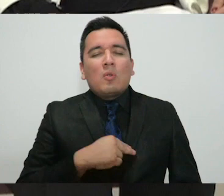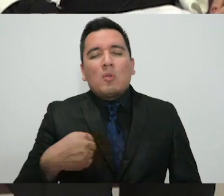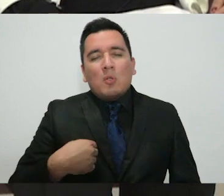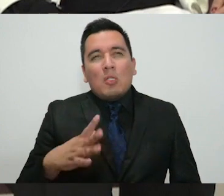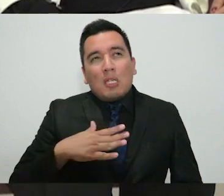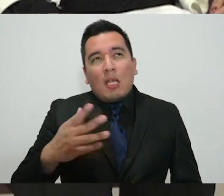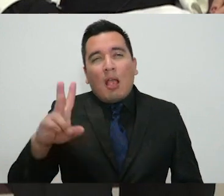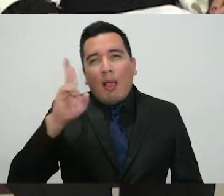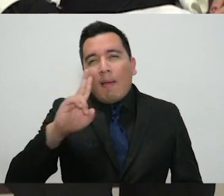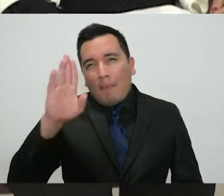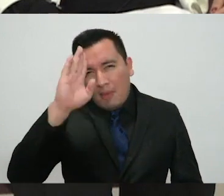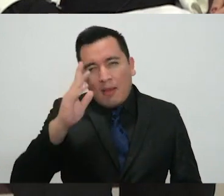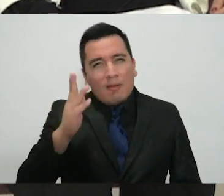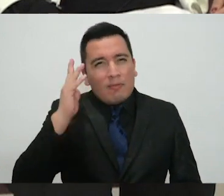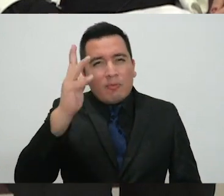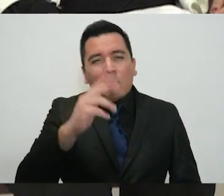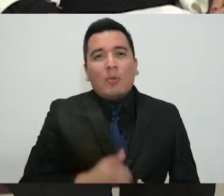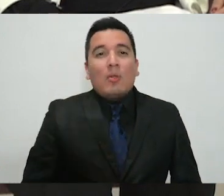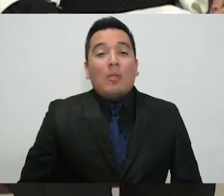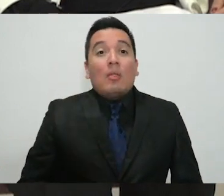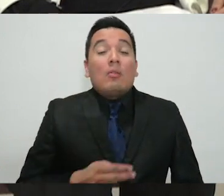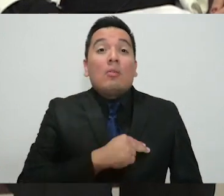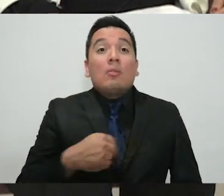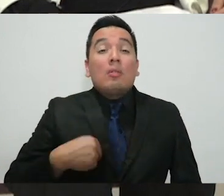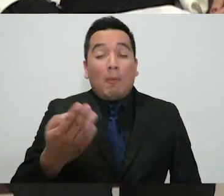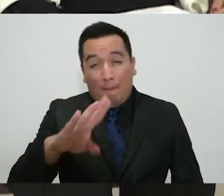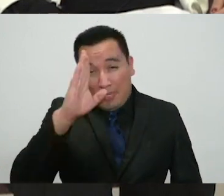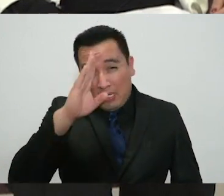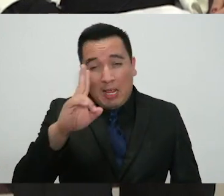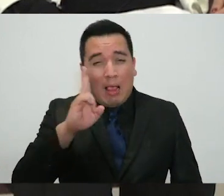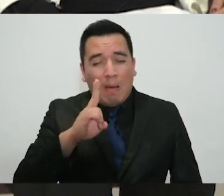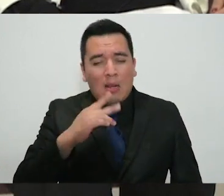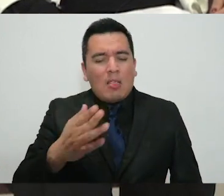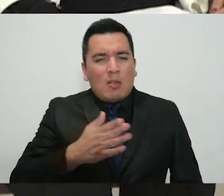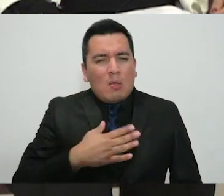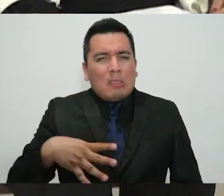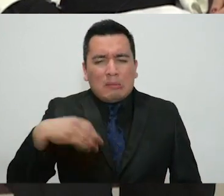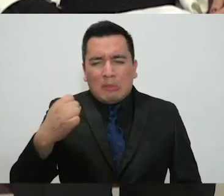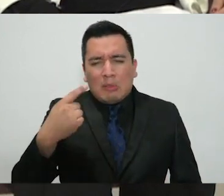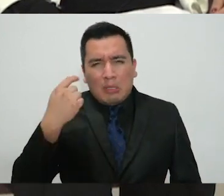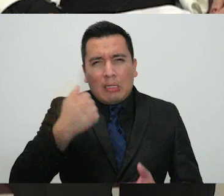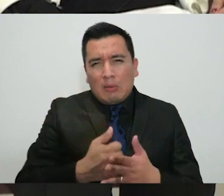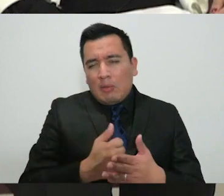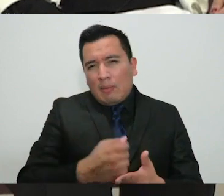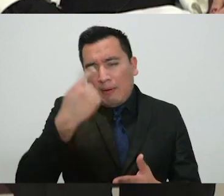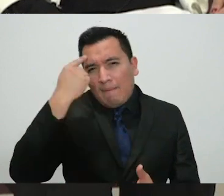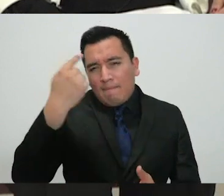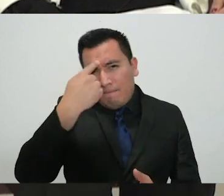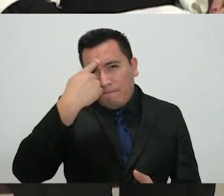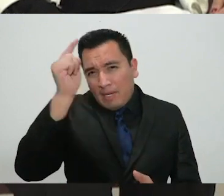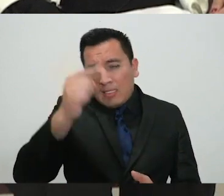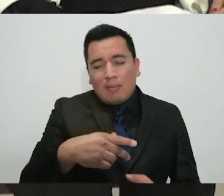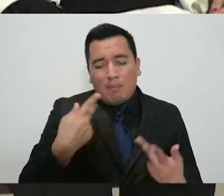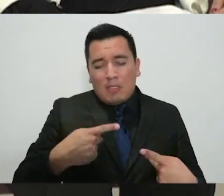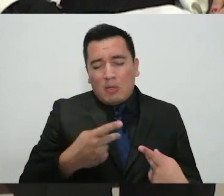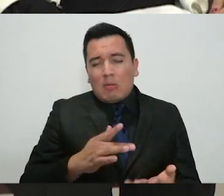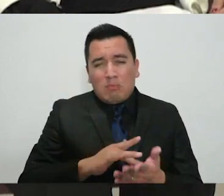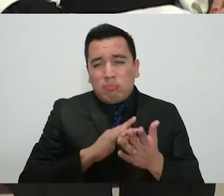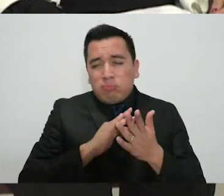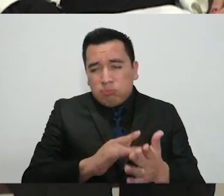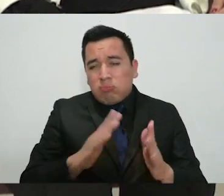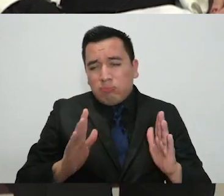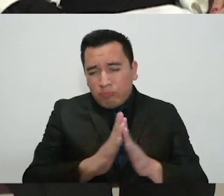expectativa en donde la pregunta central es cómo facilitar que la ciudadanía participe en